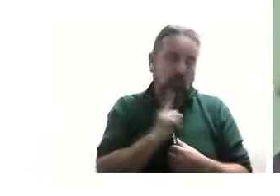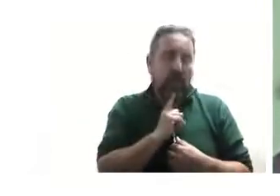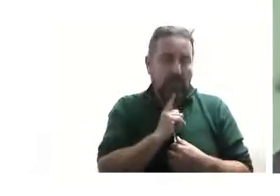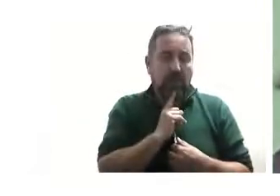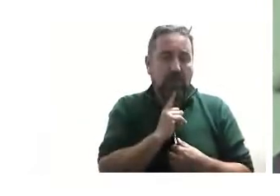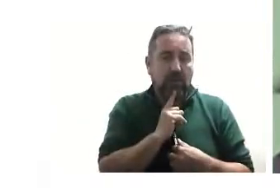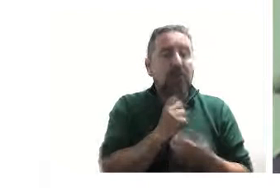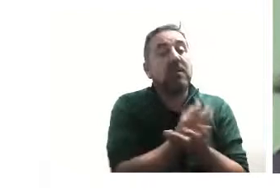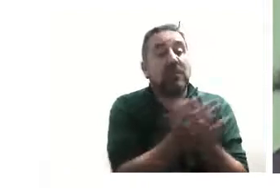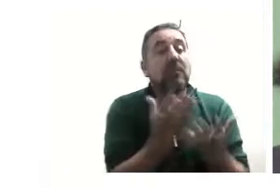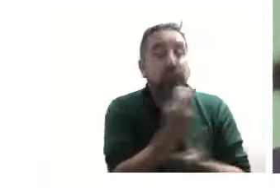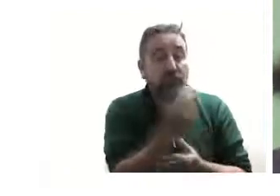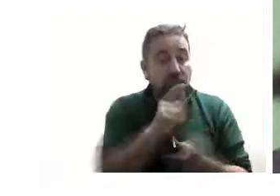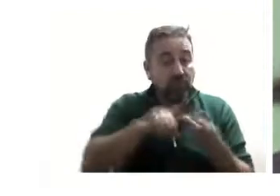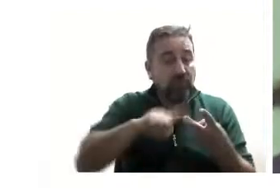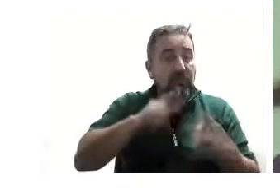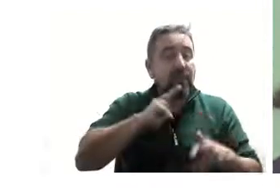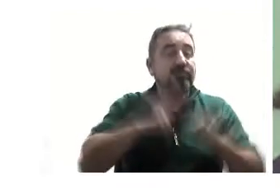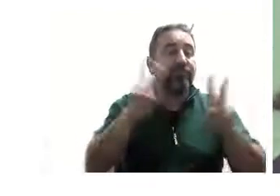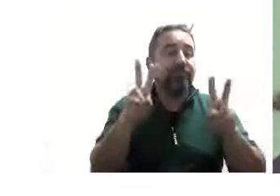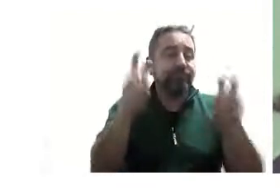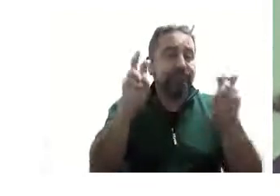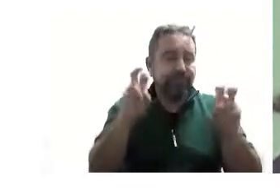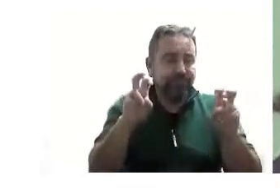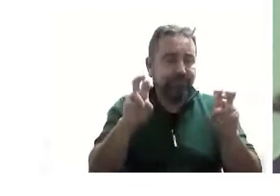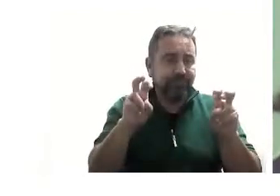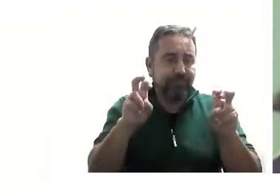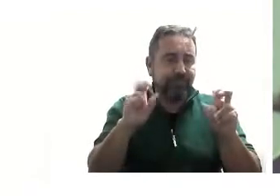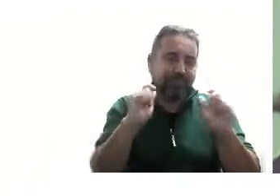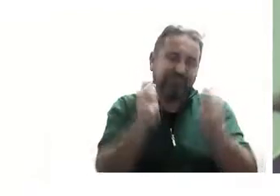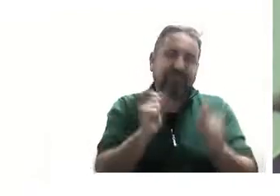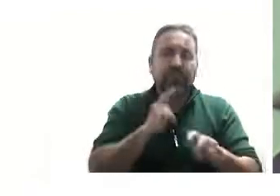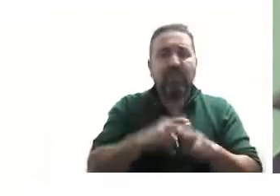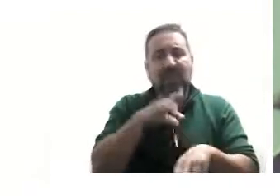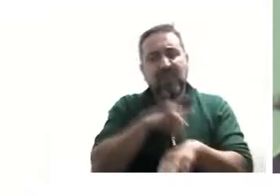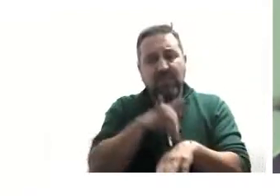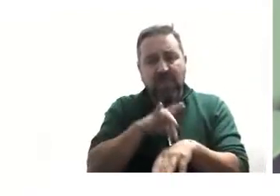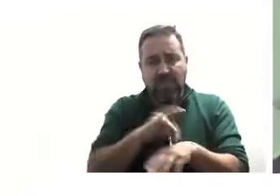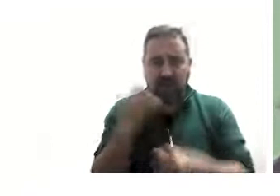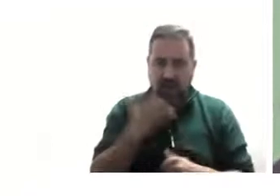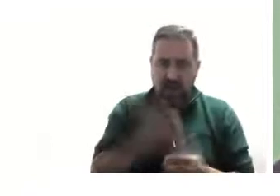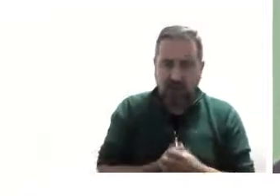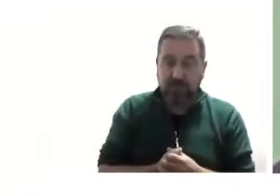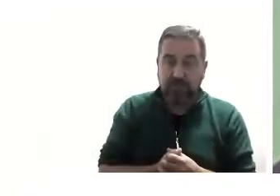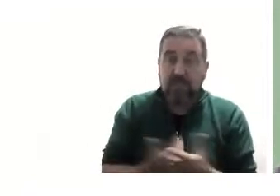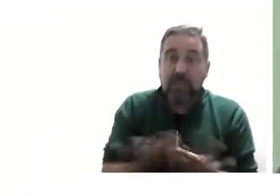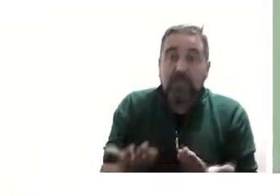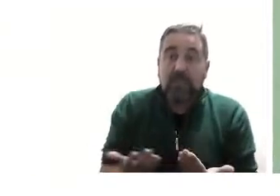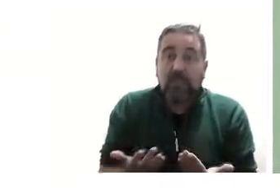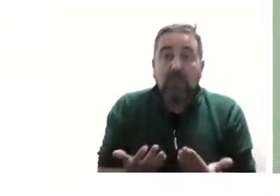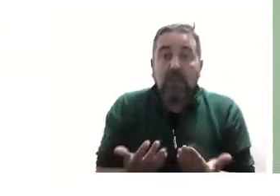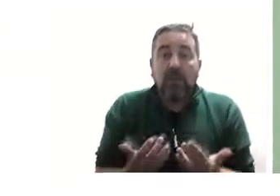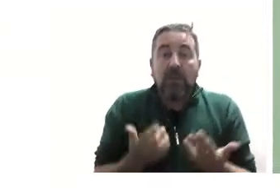son considerados enfermedades raras y que en los casos de